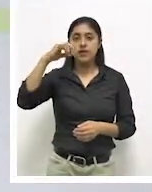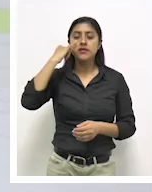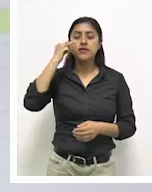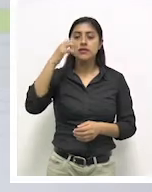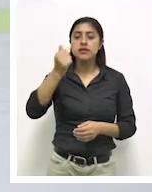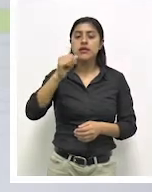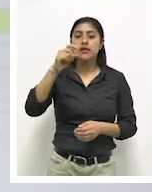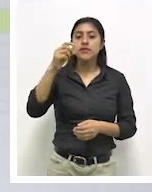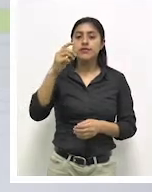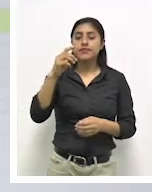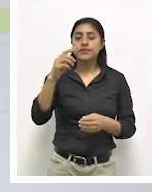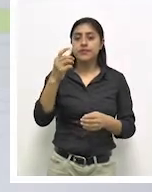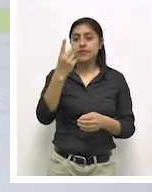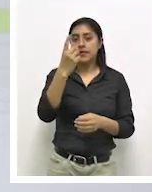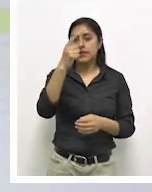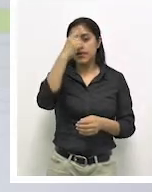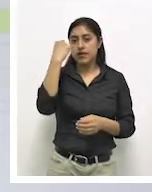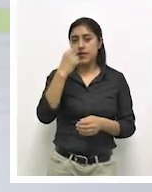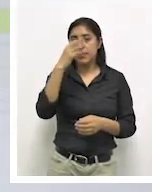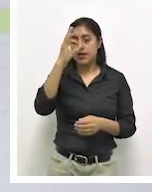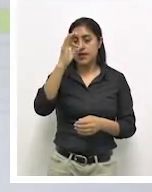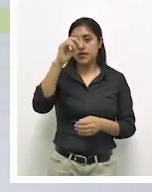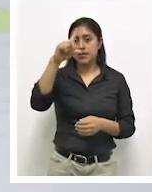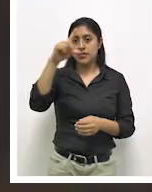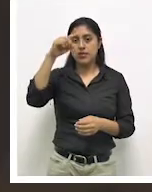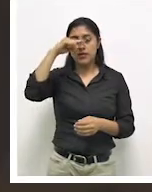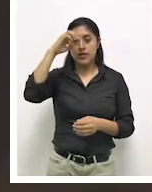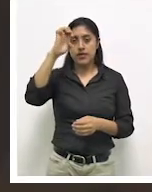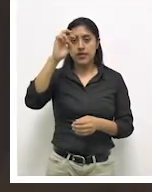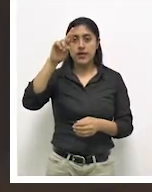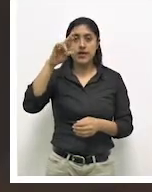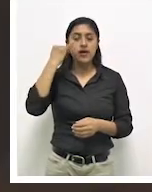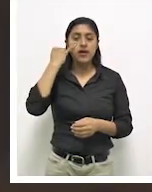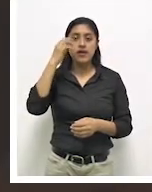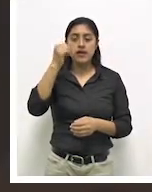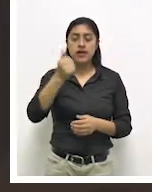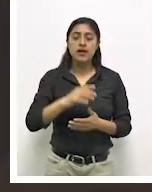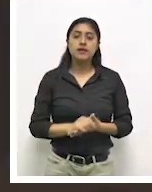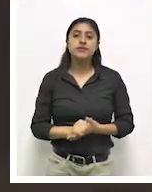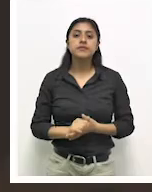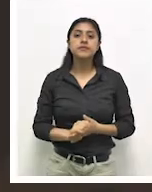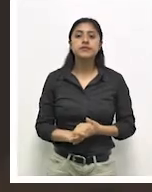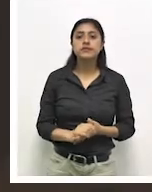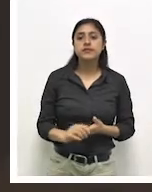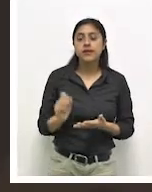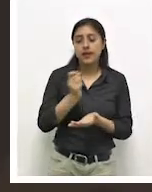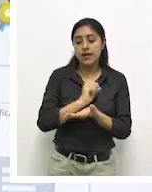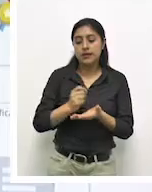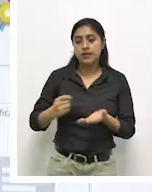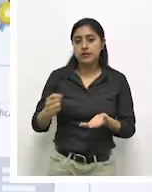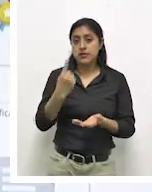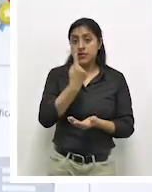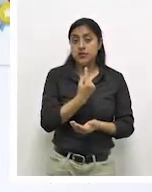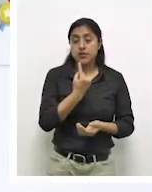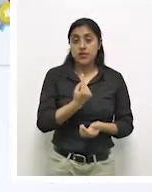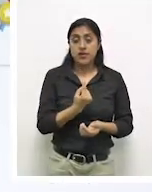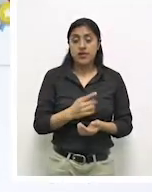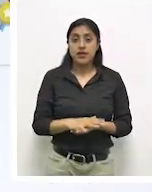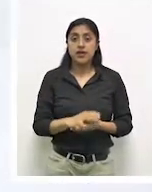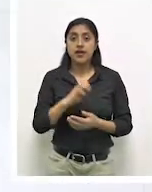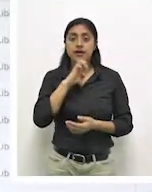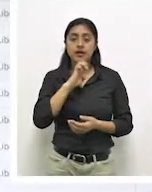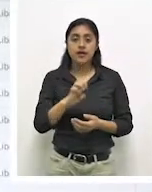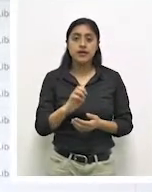manera personal o por medio de terceros en todas las sedes de RENAP a nivel nacional. La constancia tiene como efecto dar validez